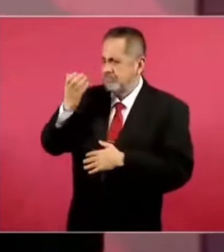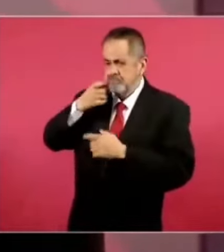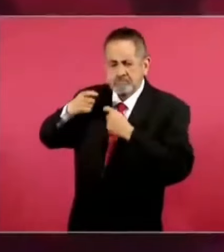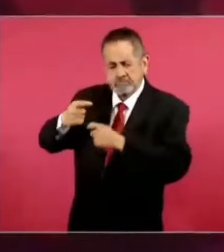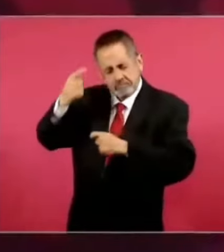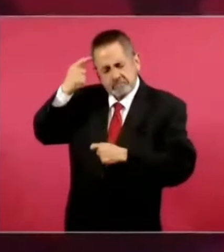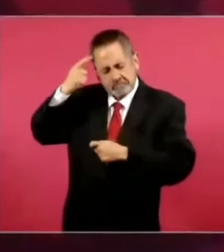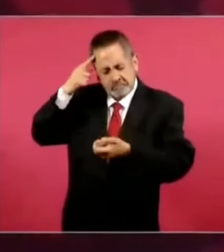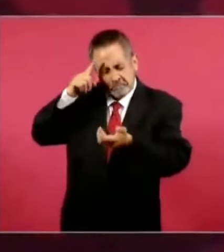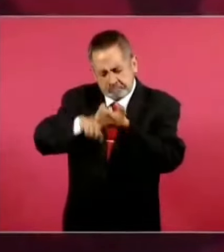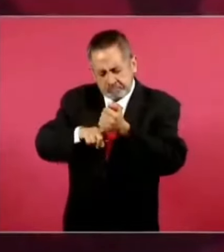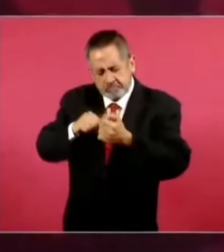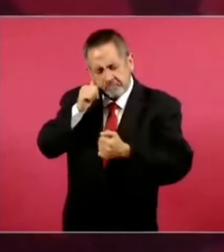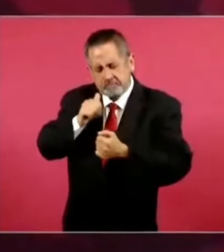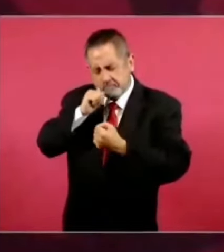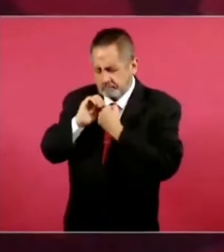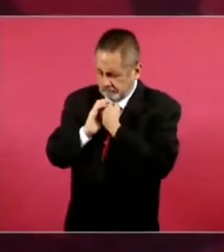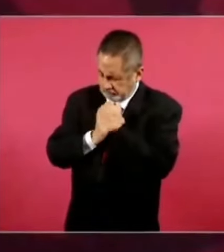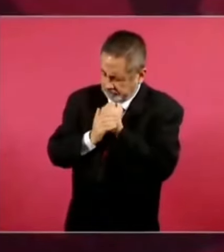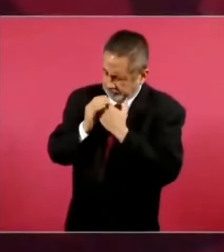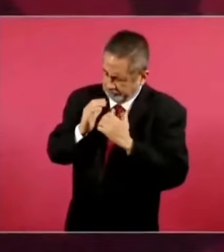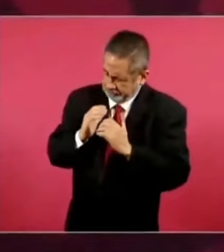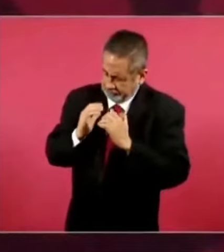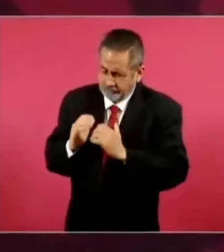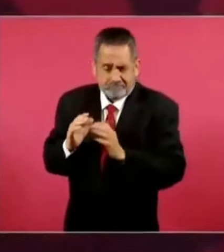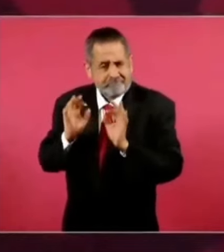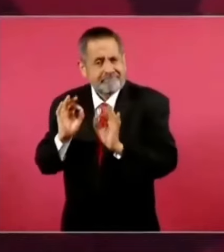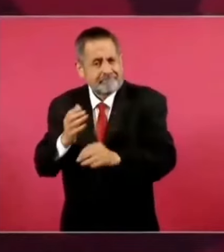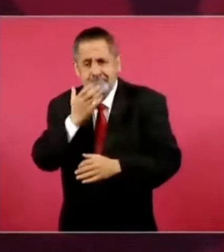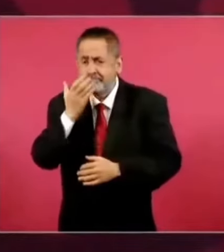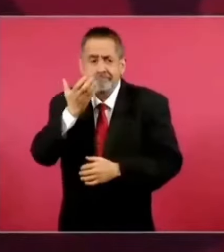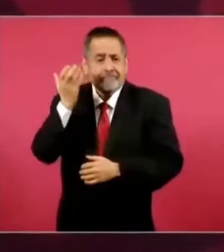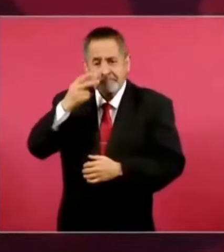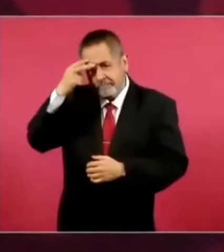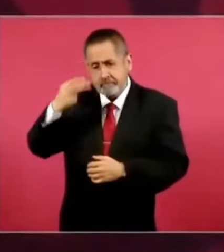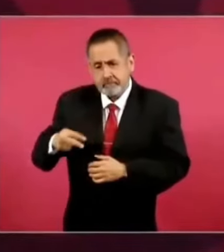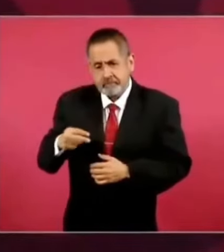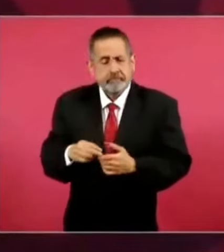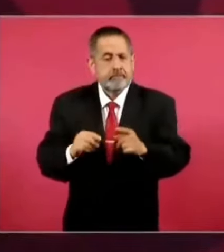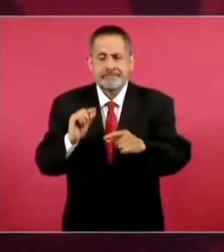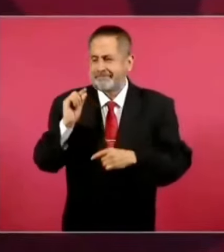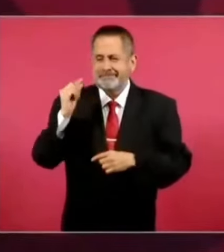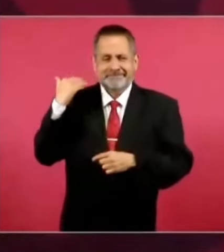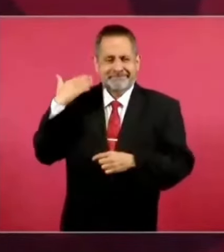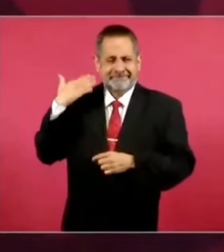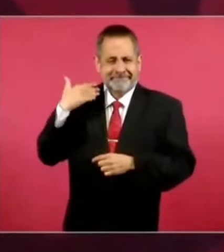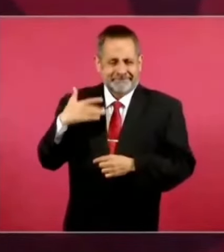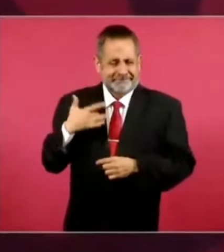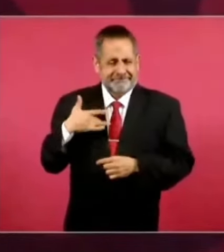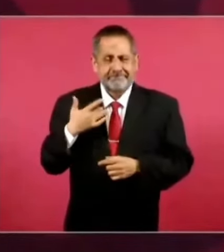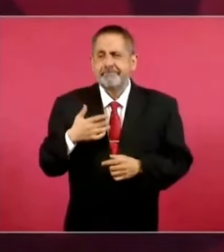esas costumbres, esas tradiciones. Hace unos días me dio mucho gusto